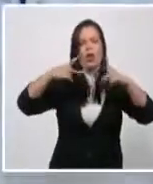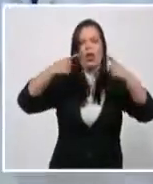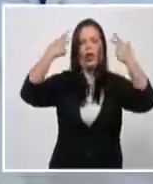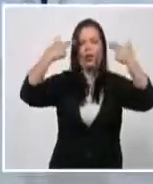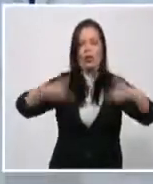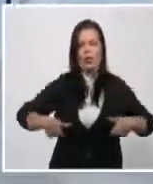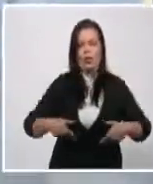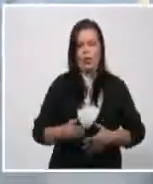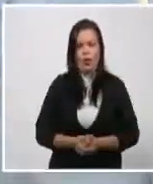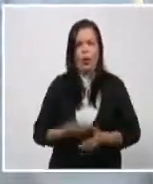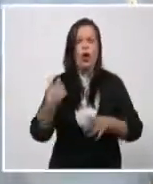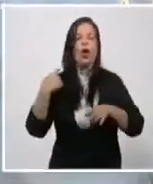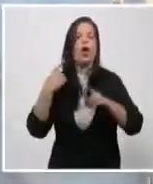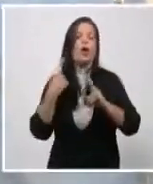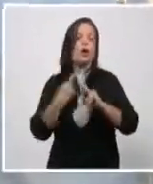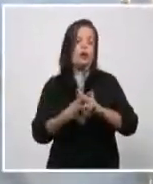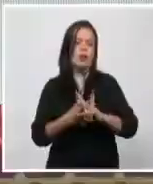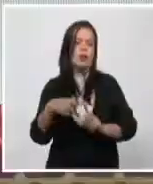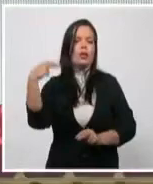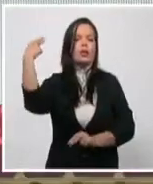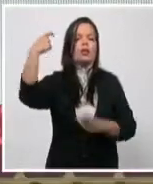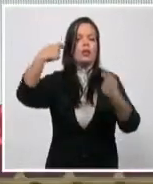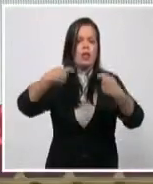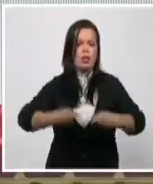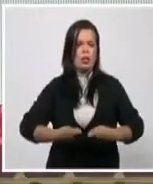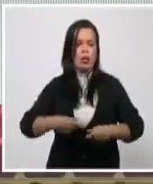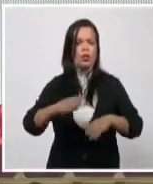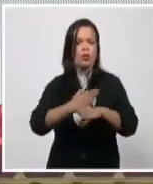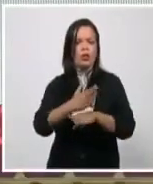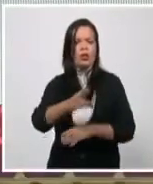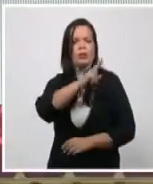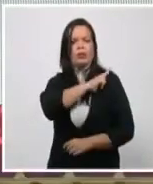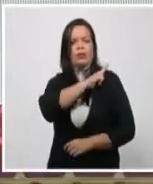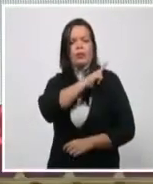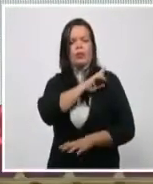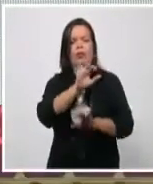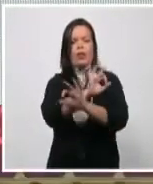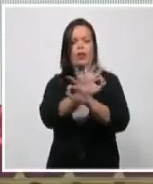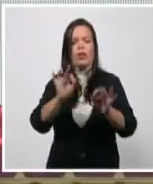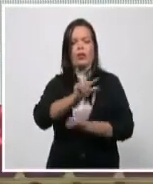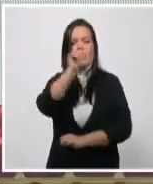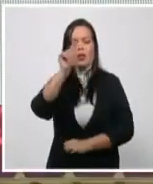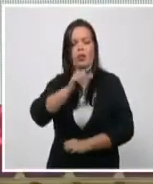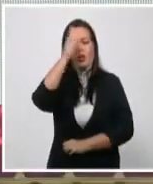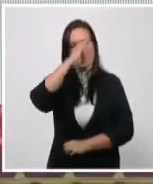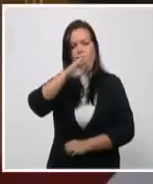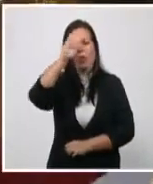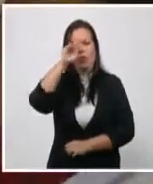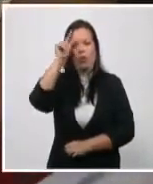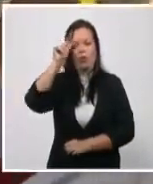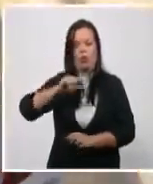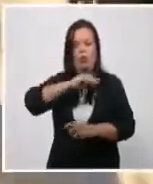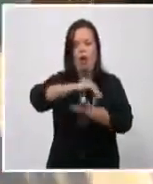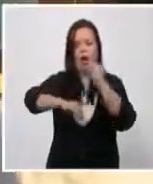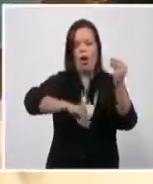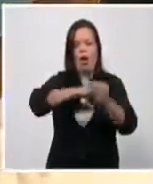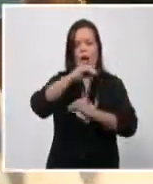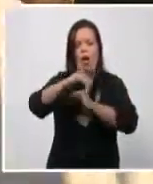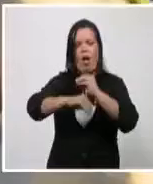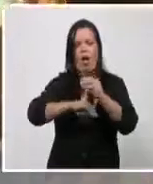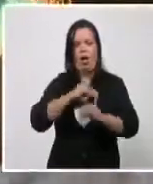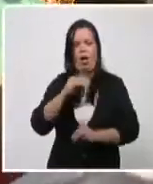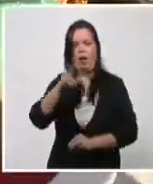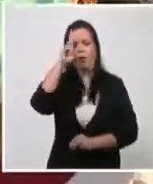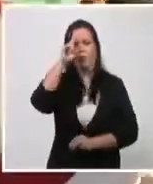embargo, por decisión de las autoridades, los especialistas cubanos fueron trasladados al hospital más grande de Bakú,